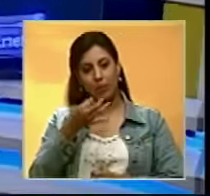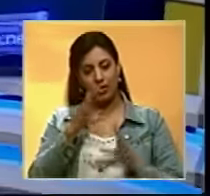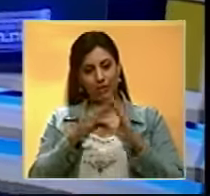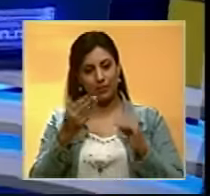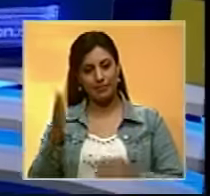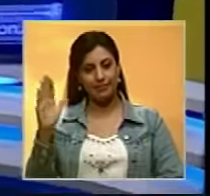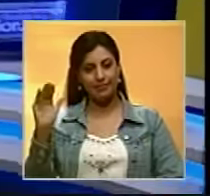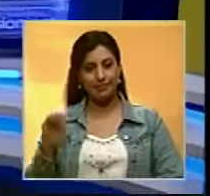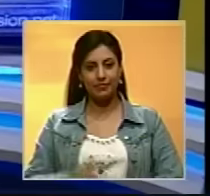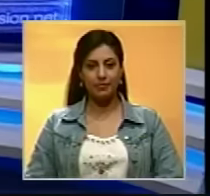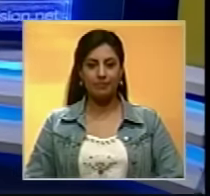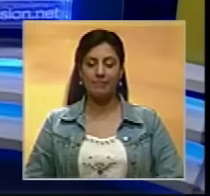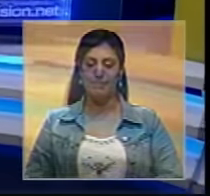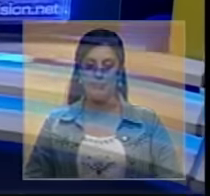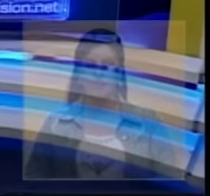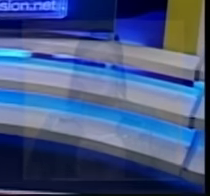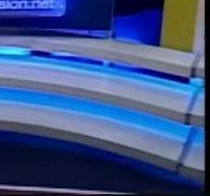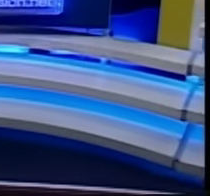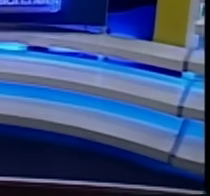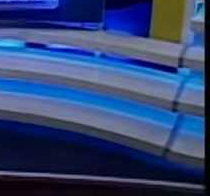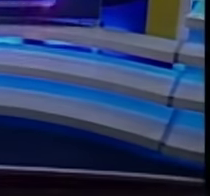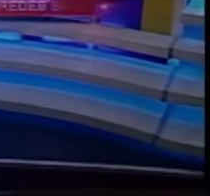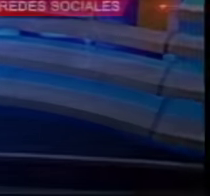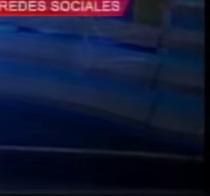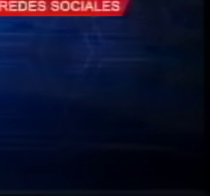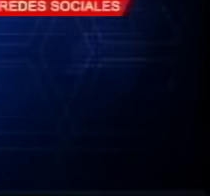deciden Buenas tardes para